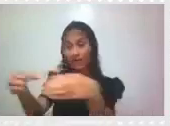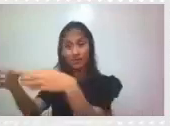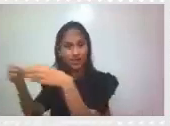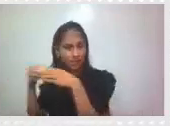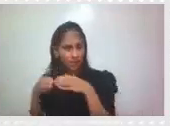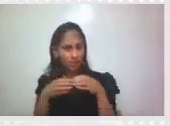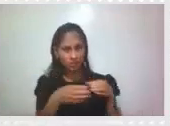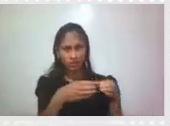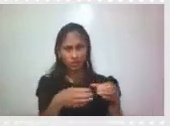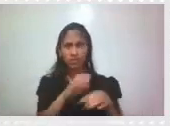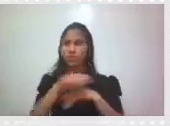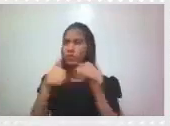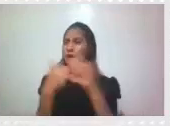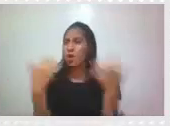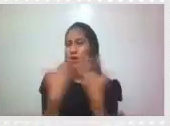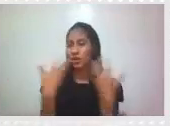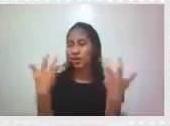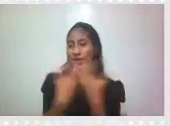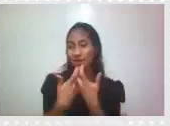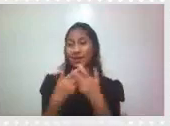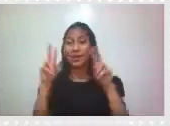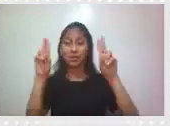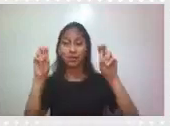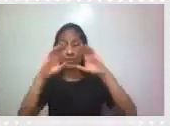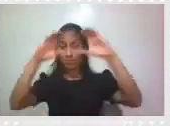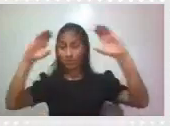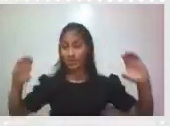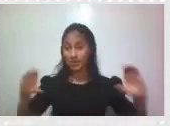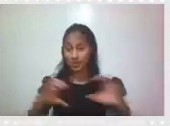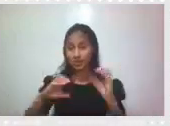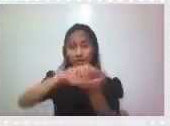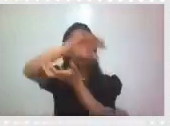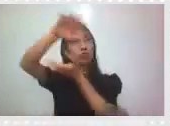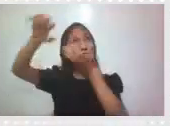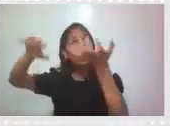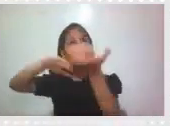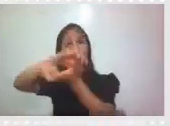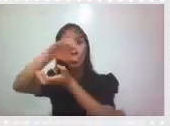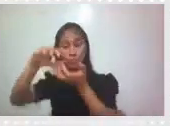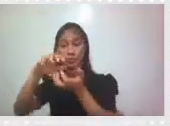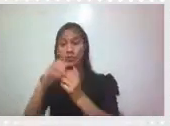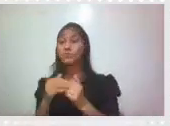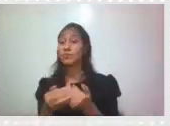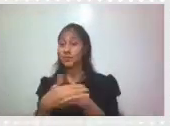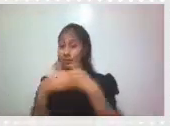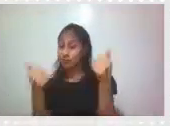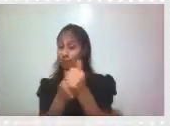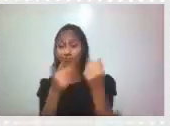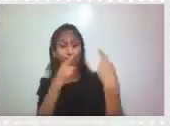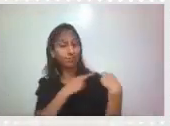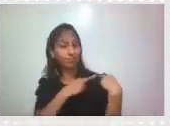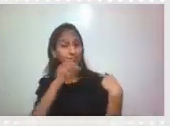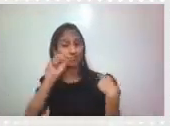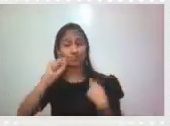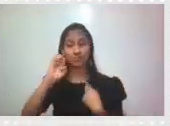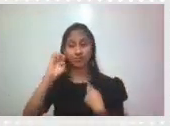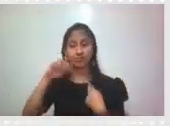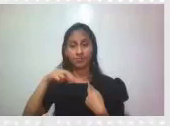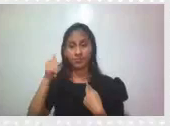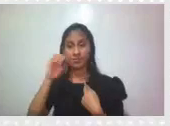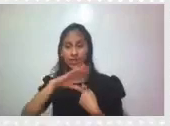compete al proceso de certificación ambiental a cargo del SENACE. A partir de la experiencia de